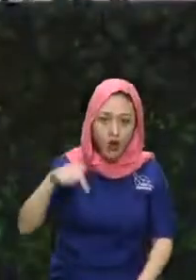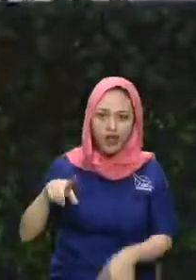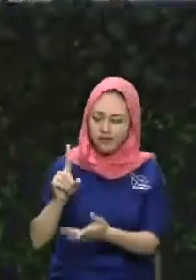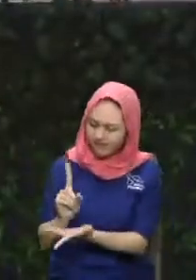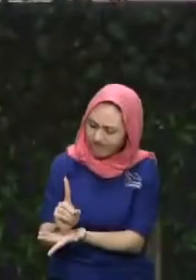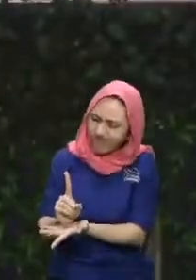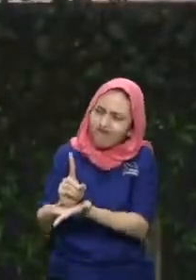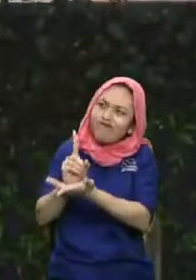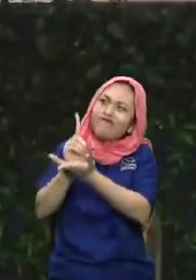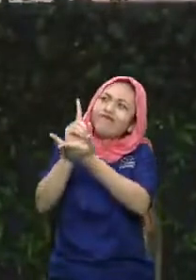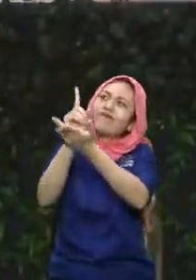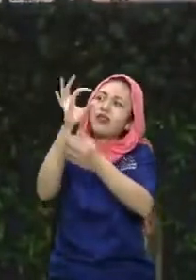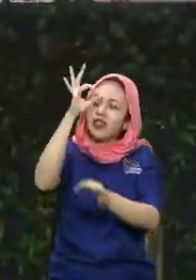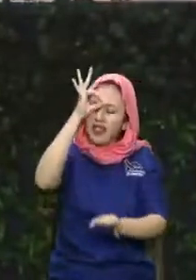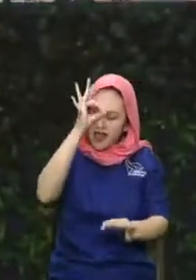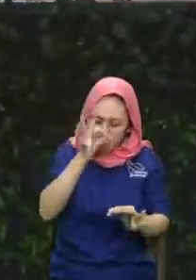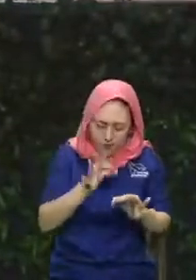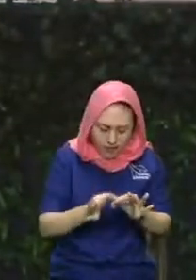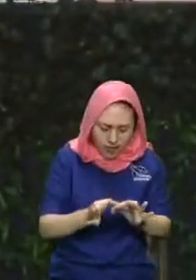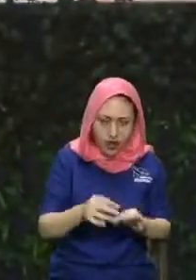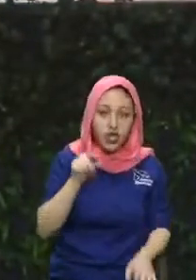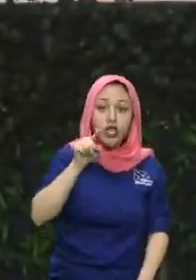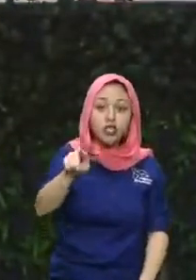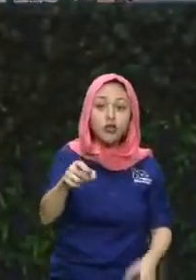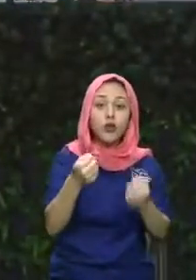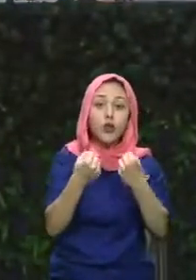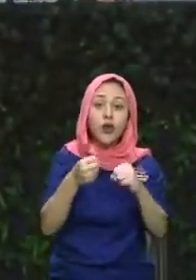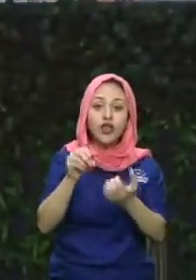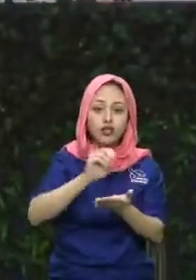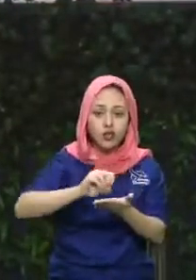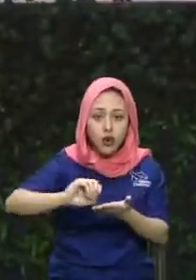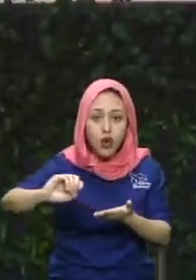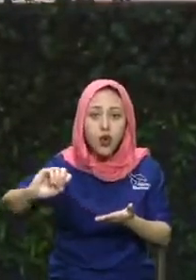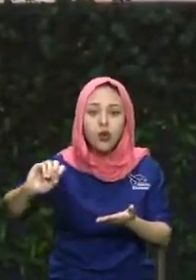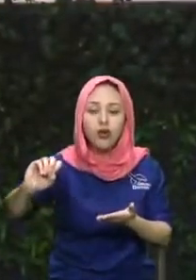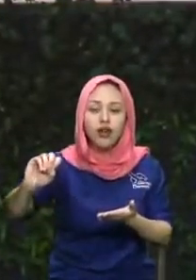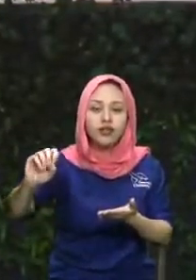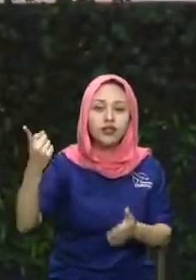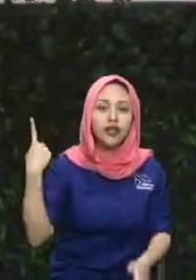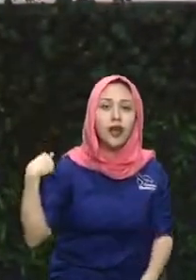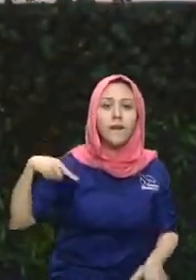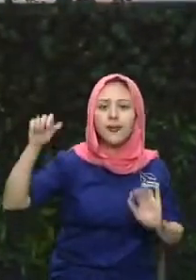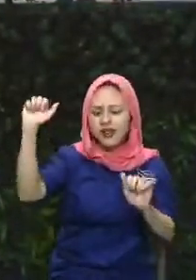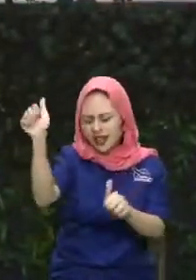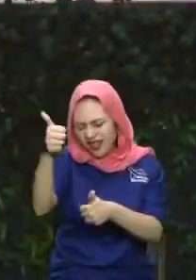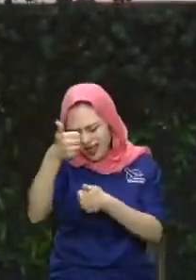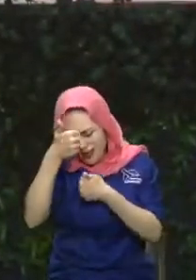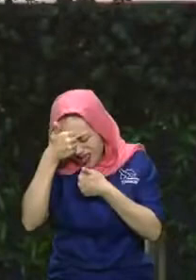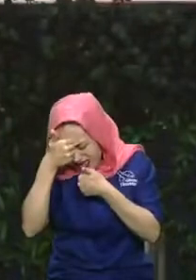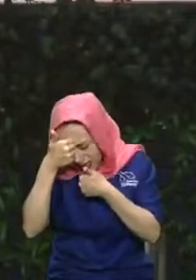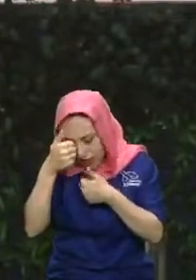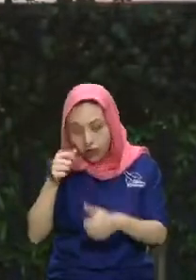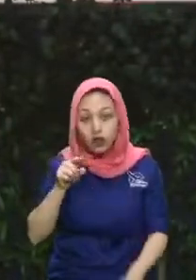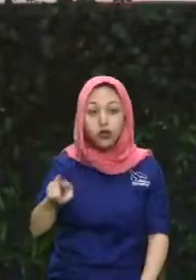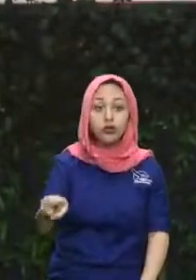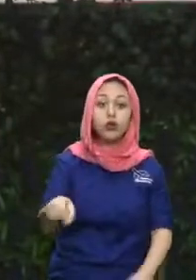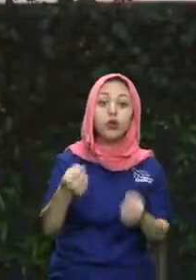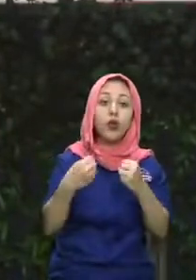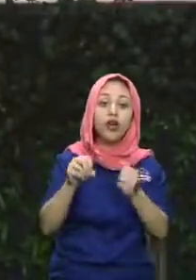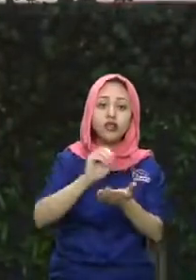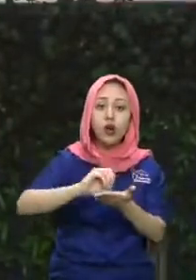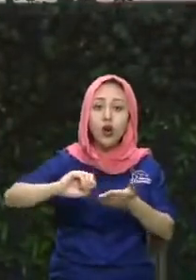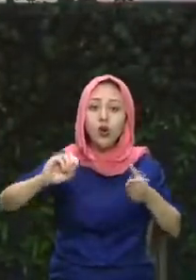por medio de la fe. Haz obras dignas de arrepentimiento. Haz obras milagrosas. Ora por